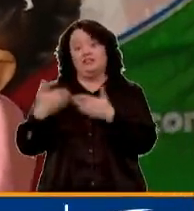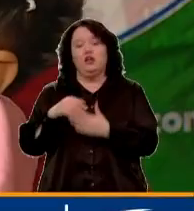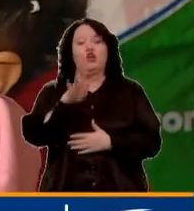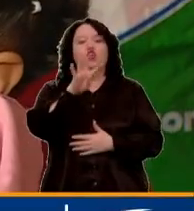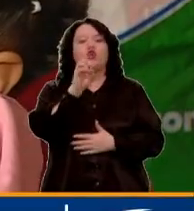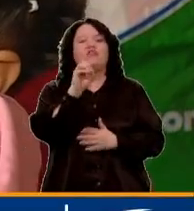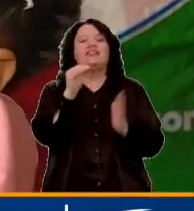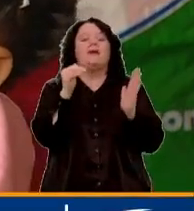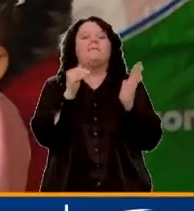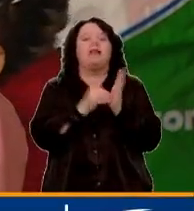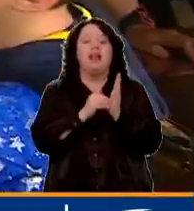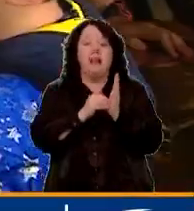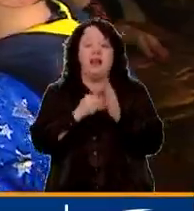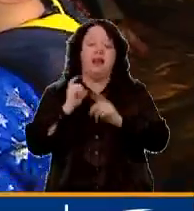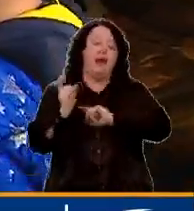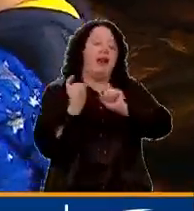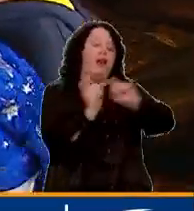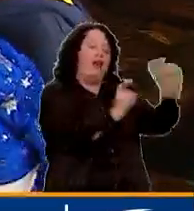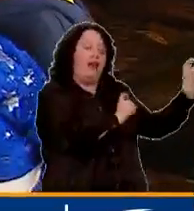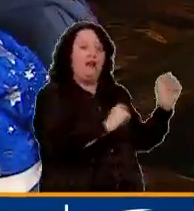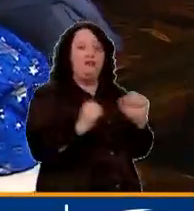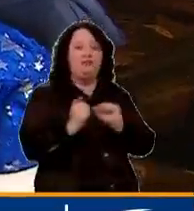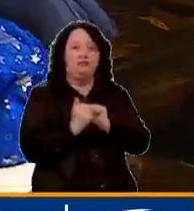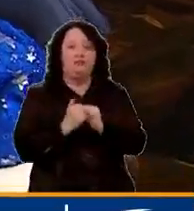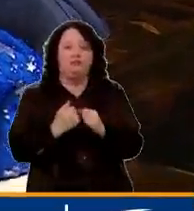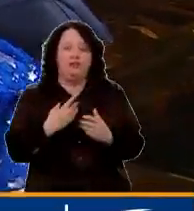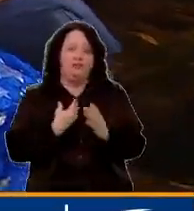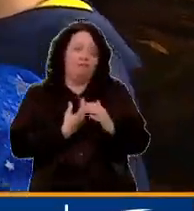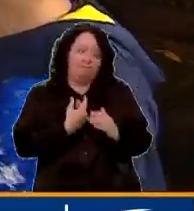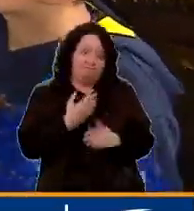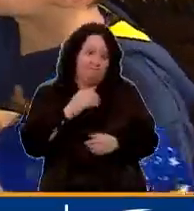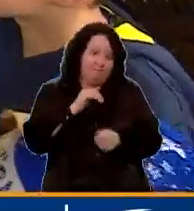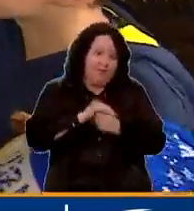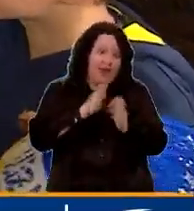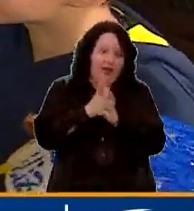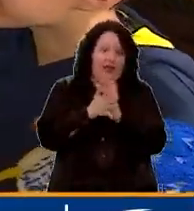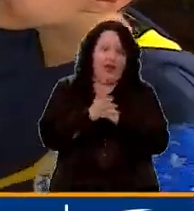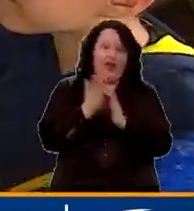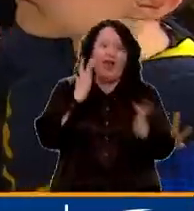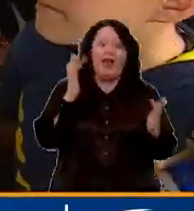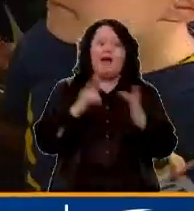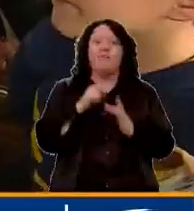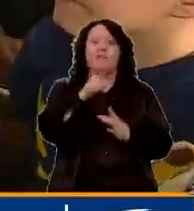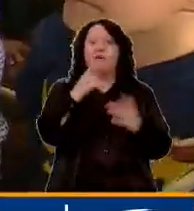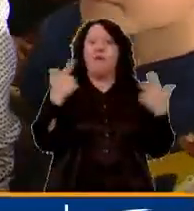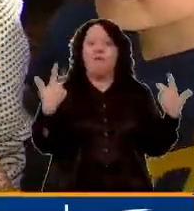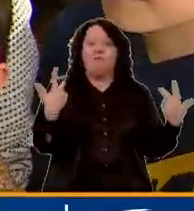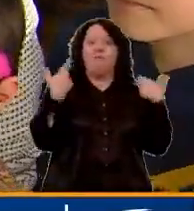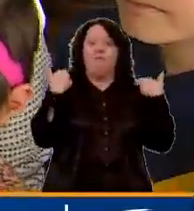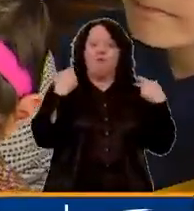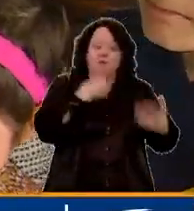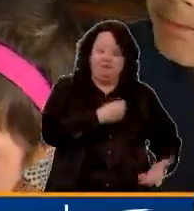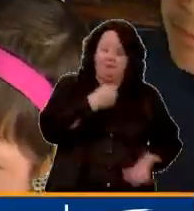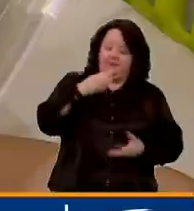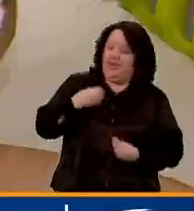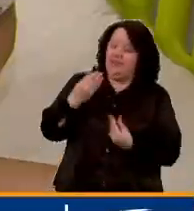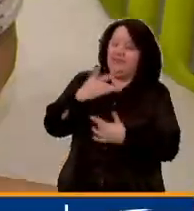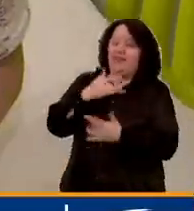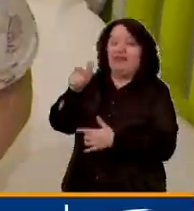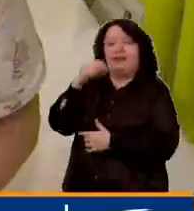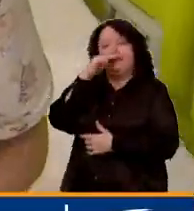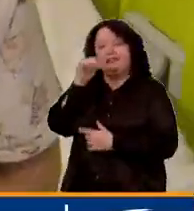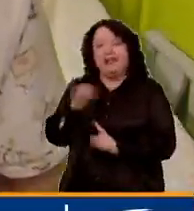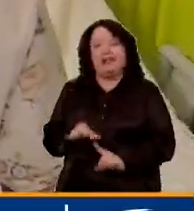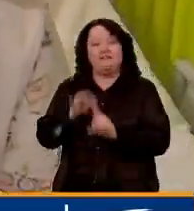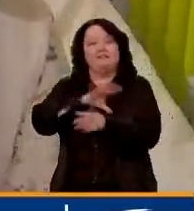90.000 regalos juntas. Bueno, María Elena, les voy a contar una infidencia. Se cortó el cabello para donárselo a una niña muy